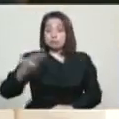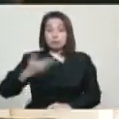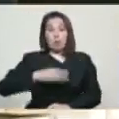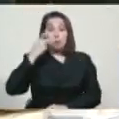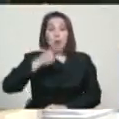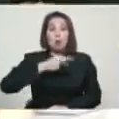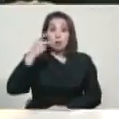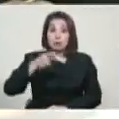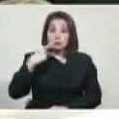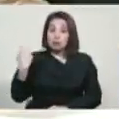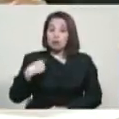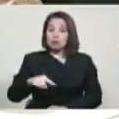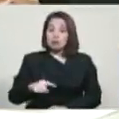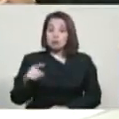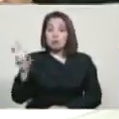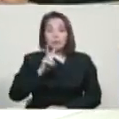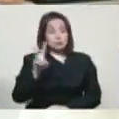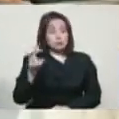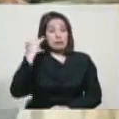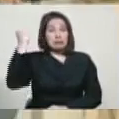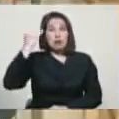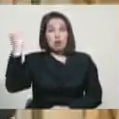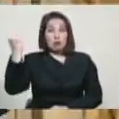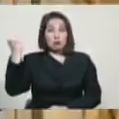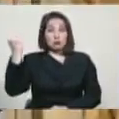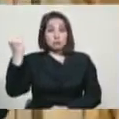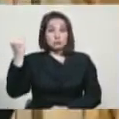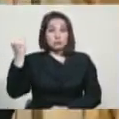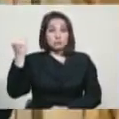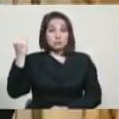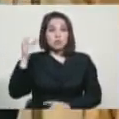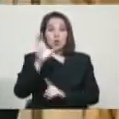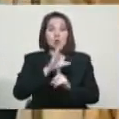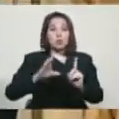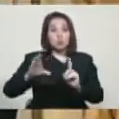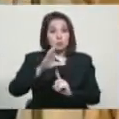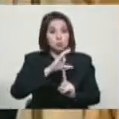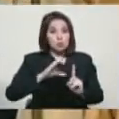políticos que tenemos, ideológicos y culturales.